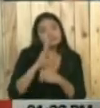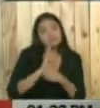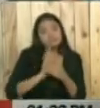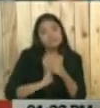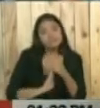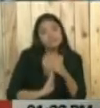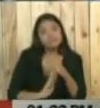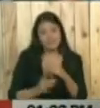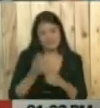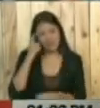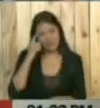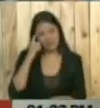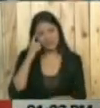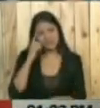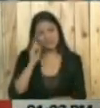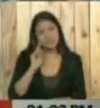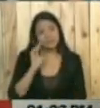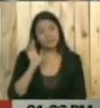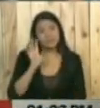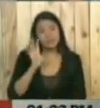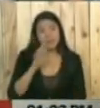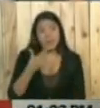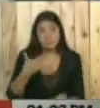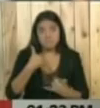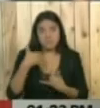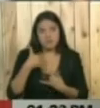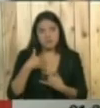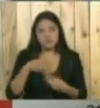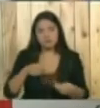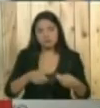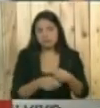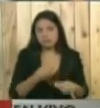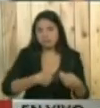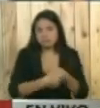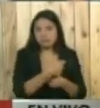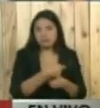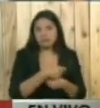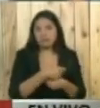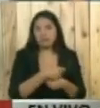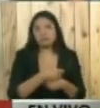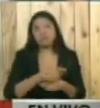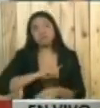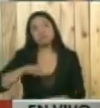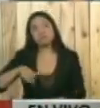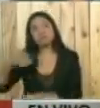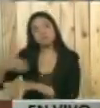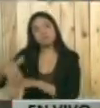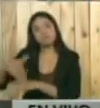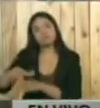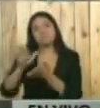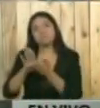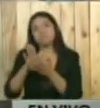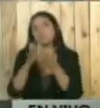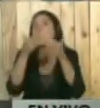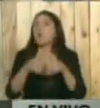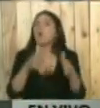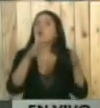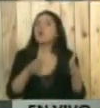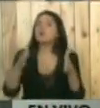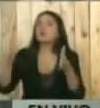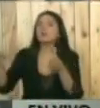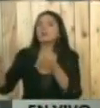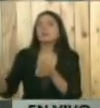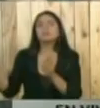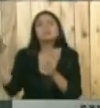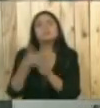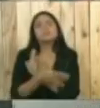pasándose la lengua por las heridas que se ocasionan ellos mismos, nosotros estamos en la calle organizándonos como debe ser. ¿Para